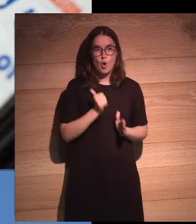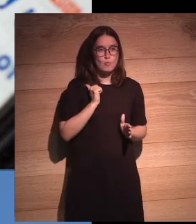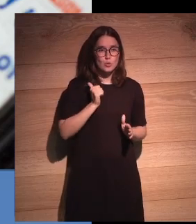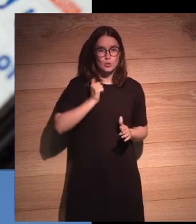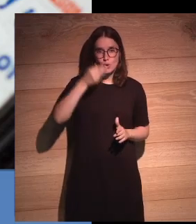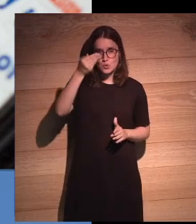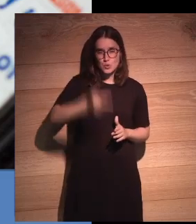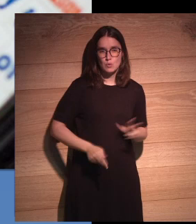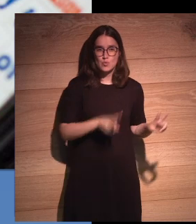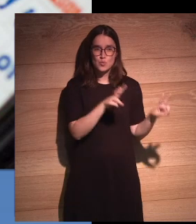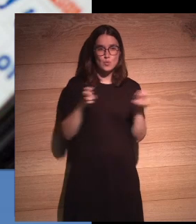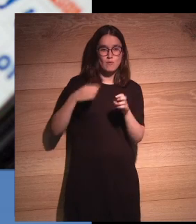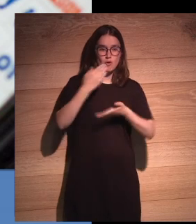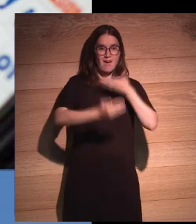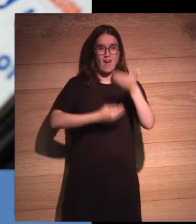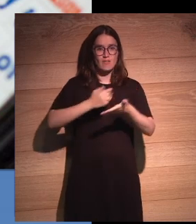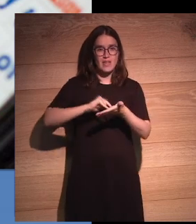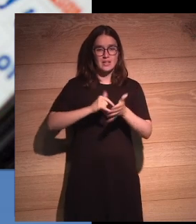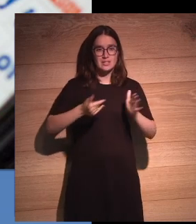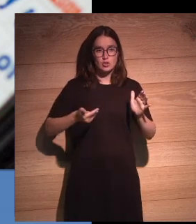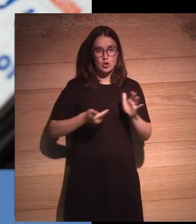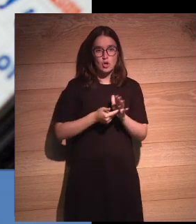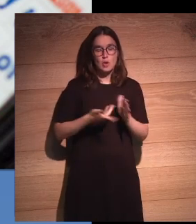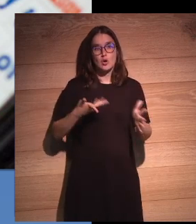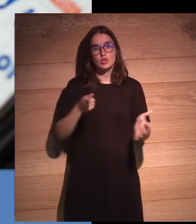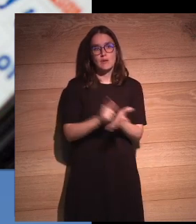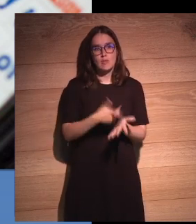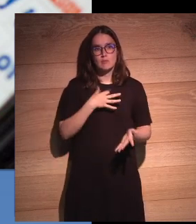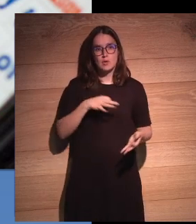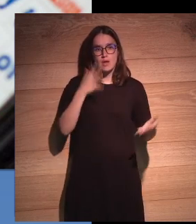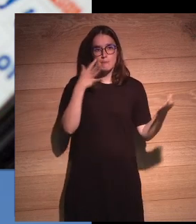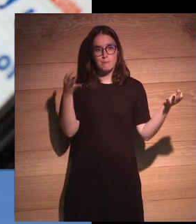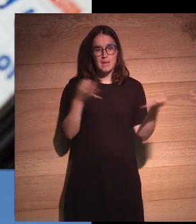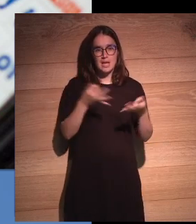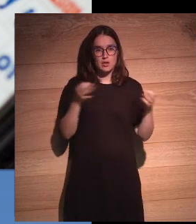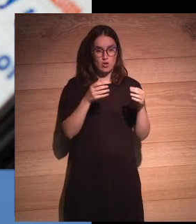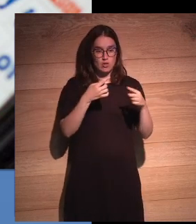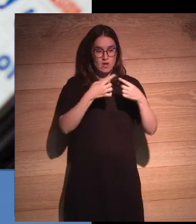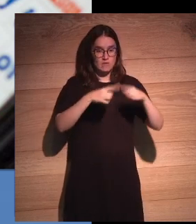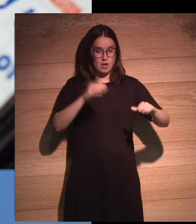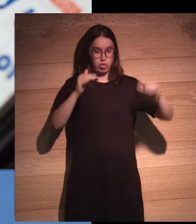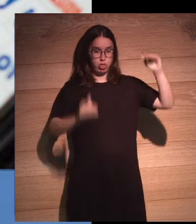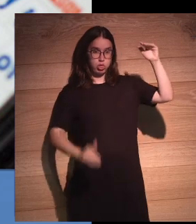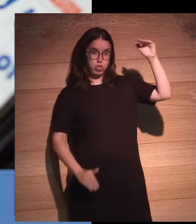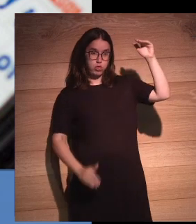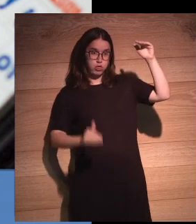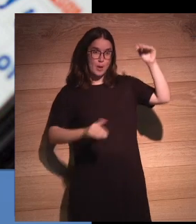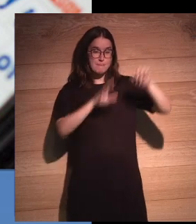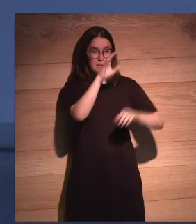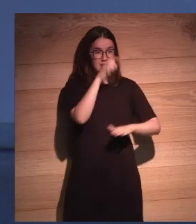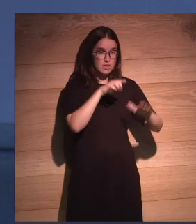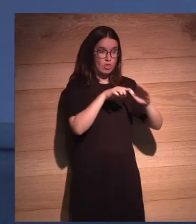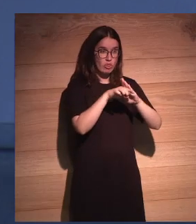oportunidad, un nuevo avance tecnológico en el que tenemos otra vez el riesgo de aumentar el gap entre países en desarrollo y